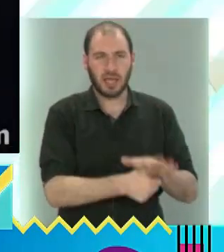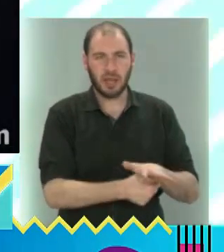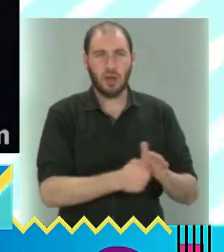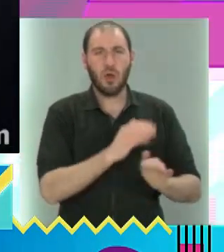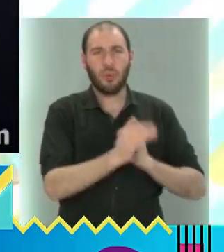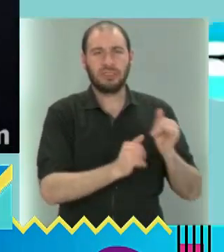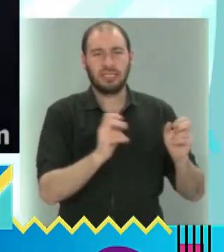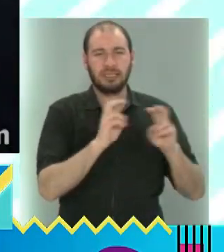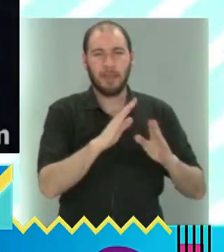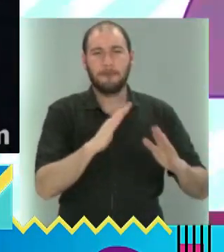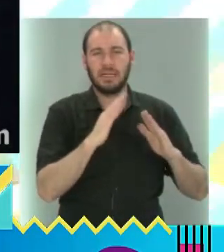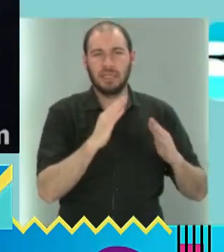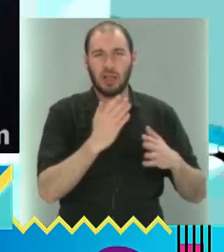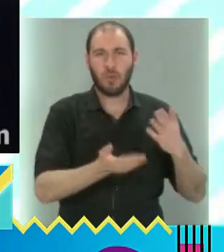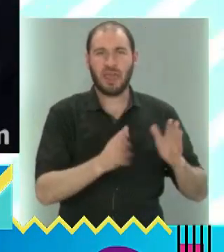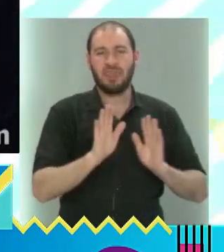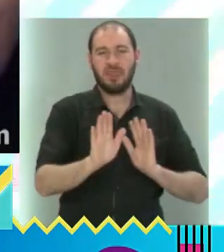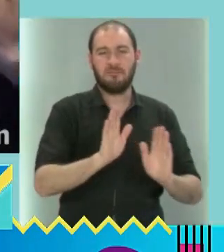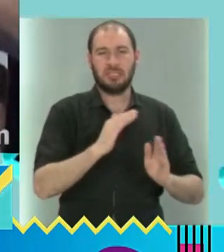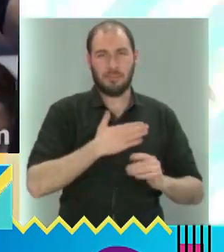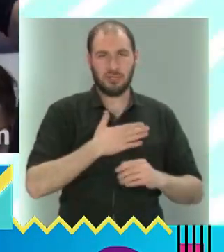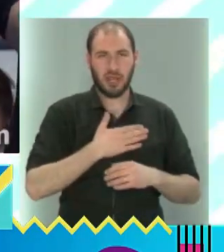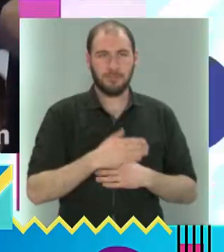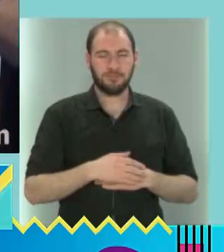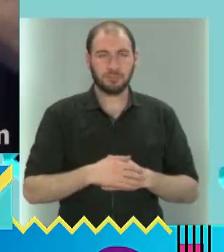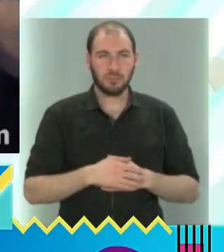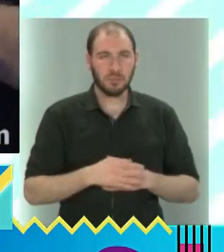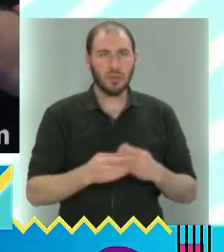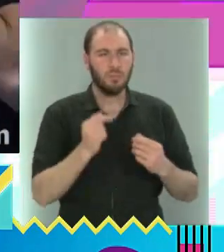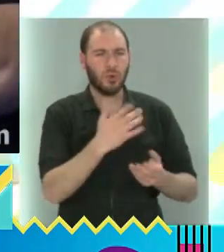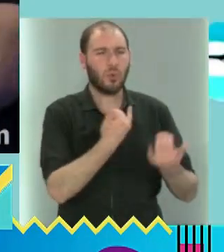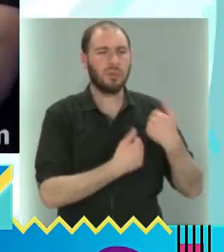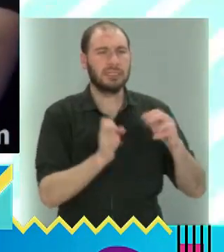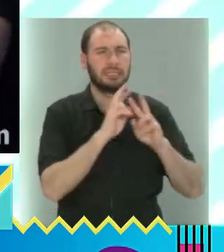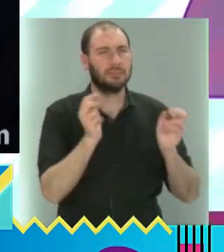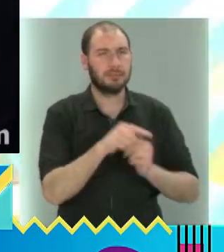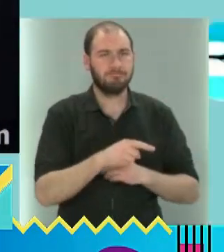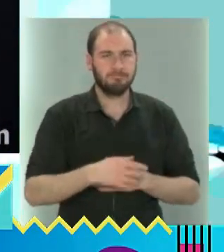mucho de las artes marciales en relación a la defensa personal. ¿Qué dirías acerca de esto?